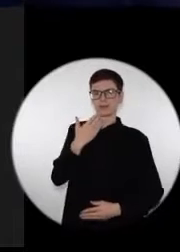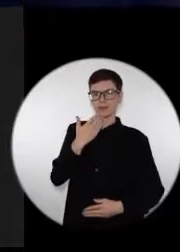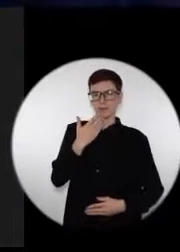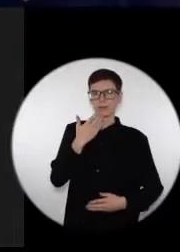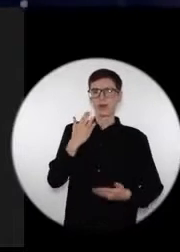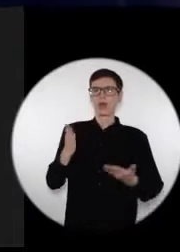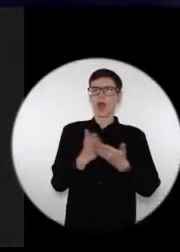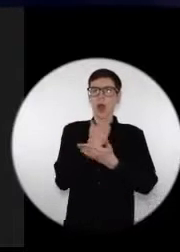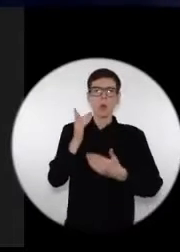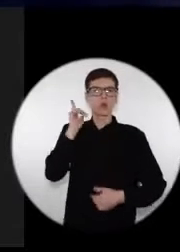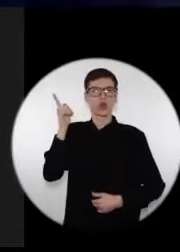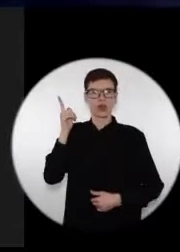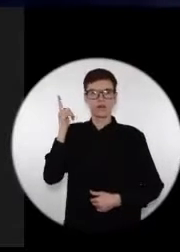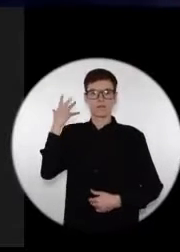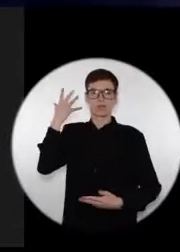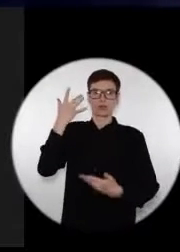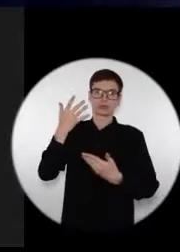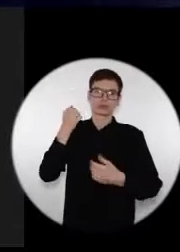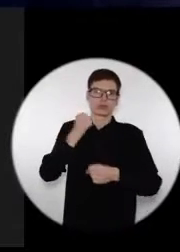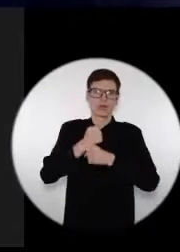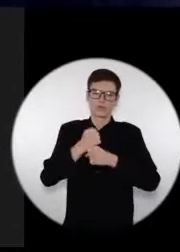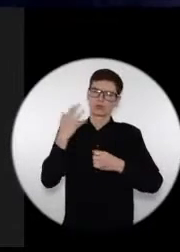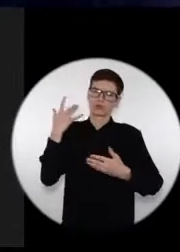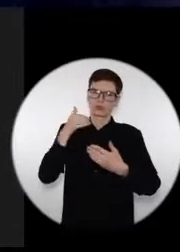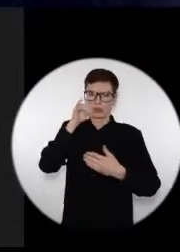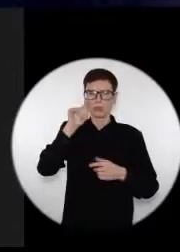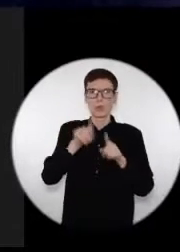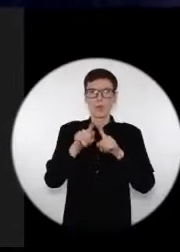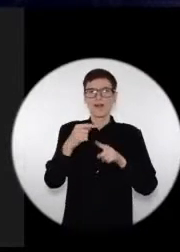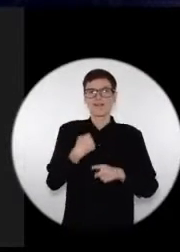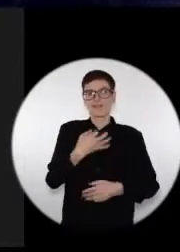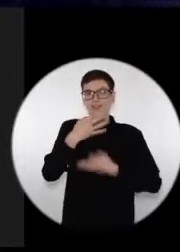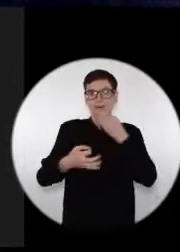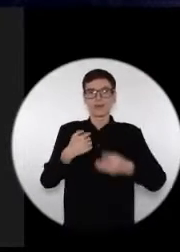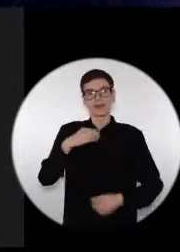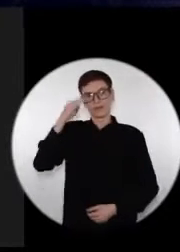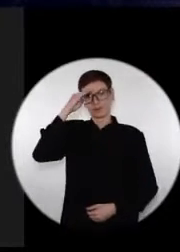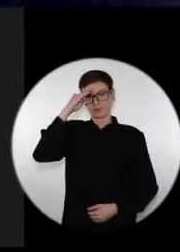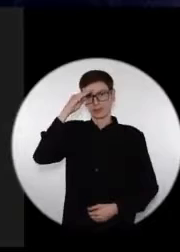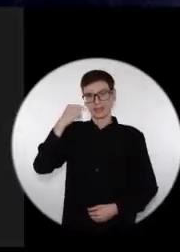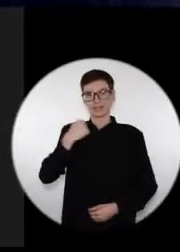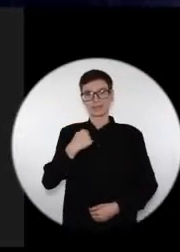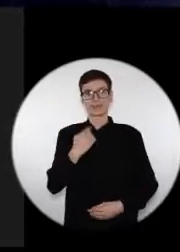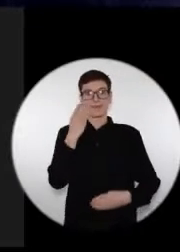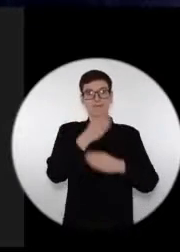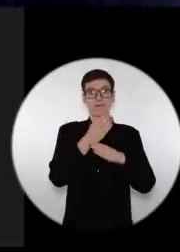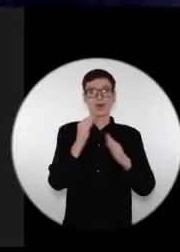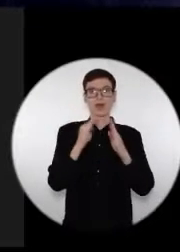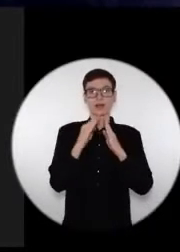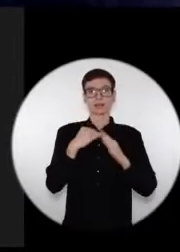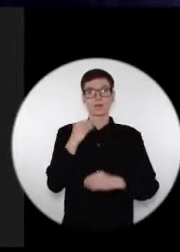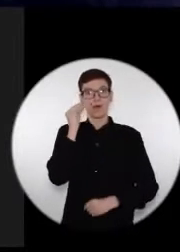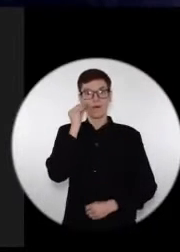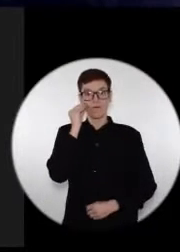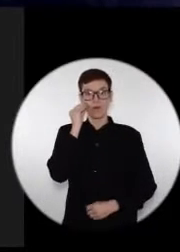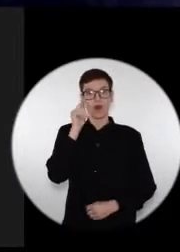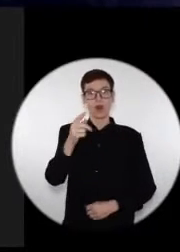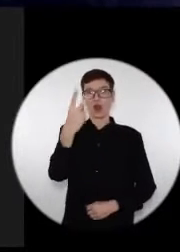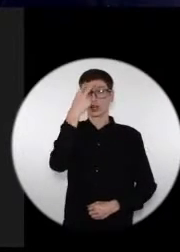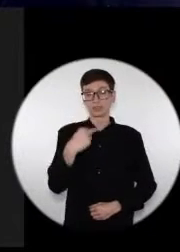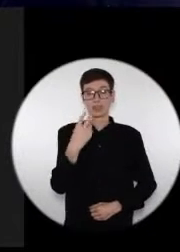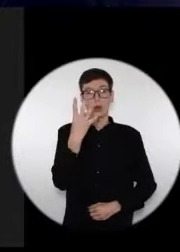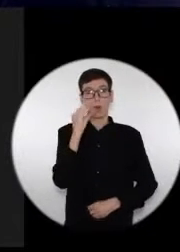hay un trabajo he hecho en audiolibros que lleva varios años y de contar la experiencia de ir a la casa de mi abuelo y que